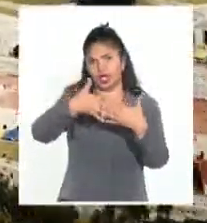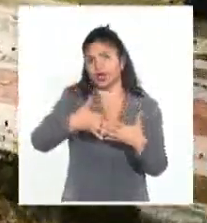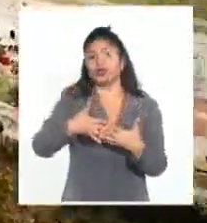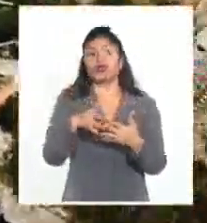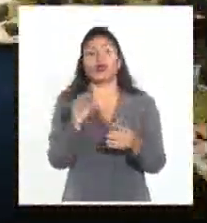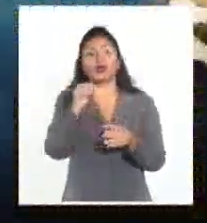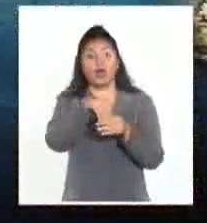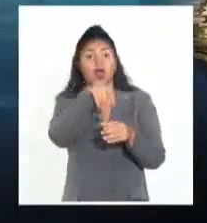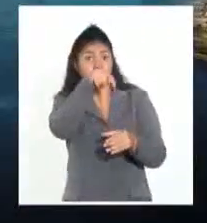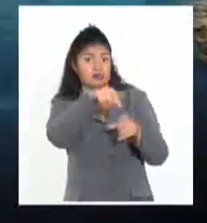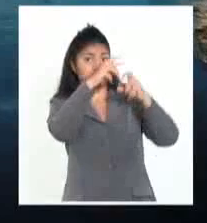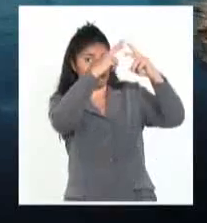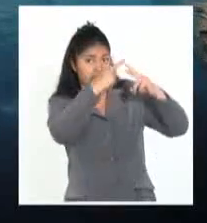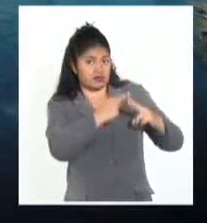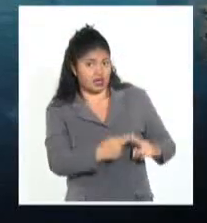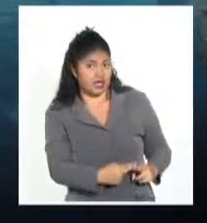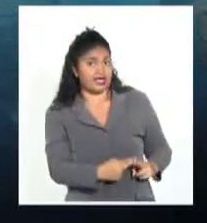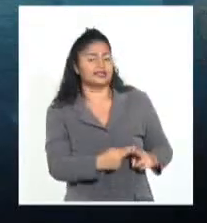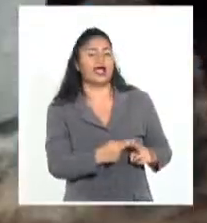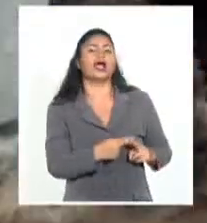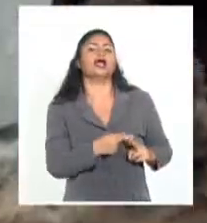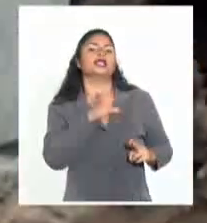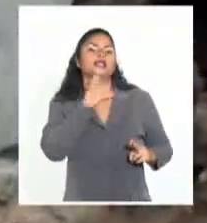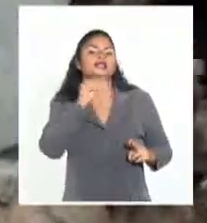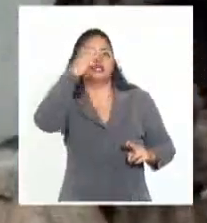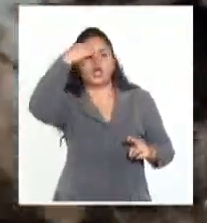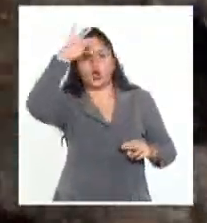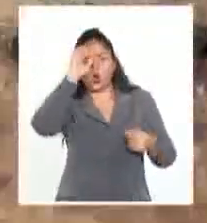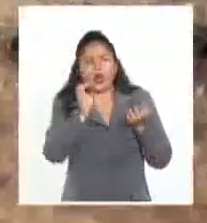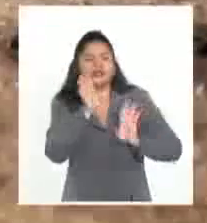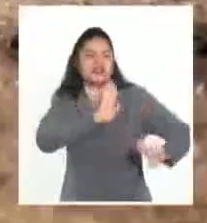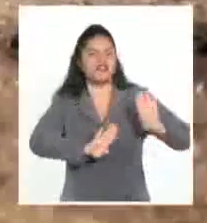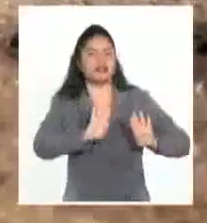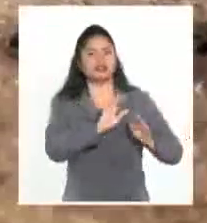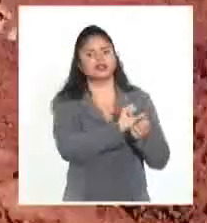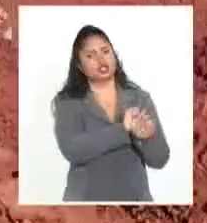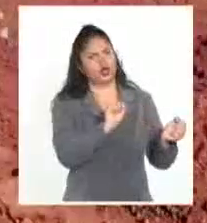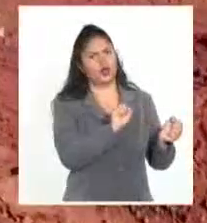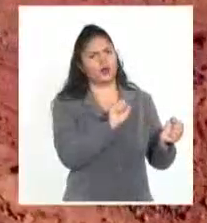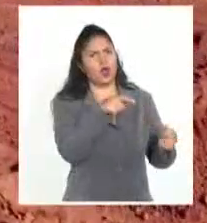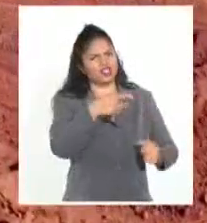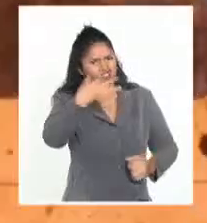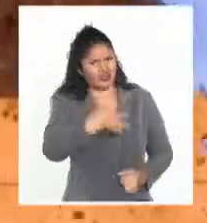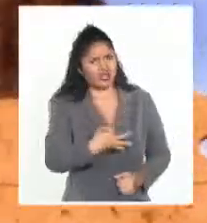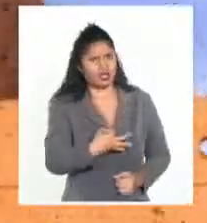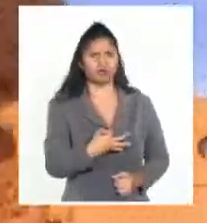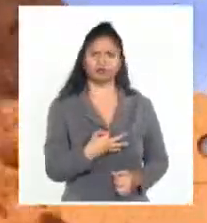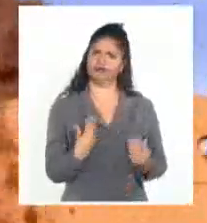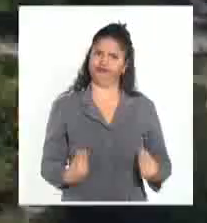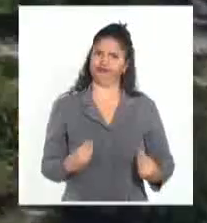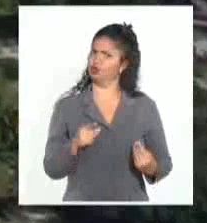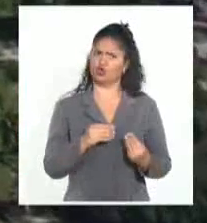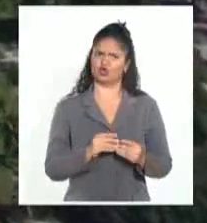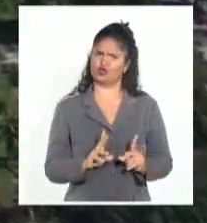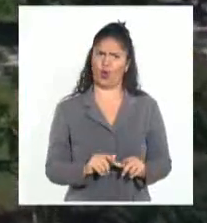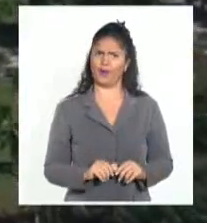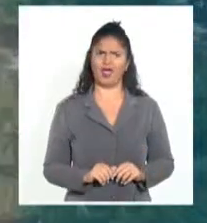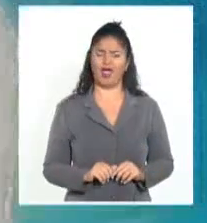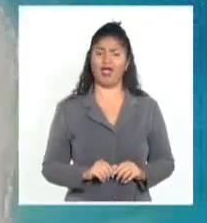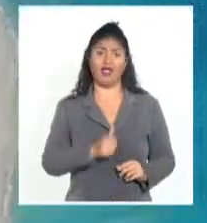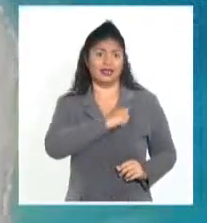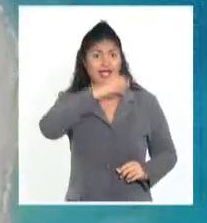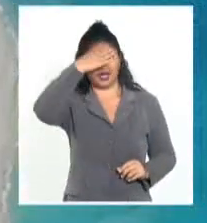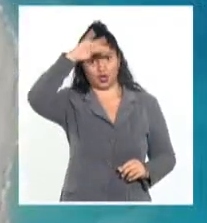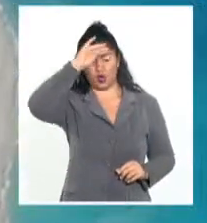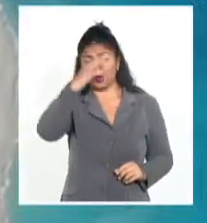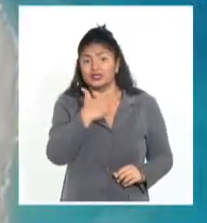lista la desacredite, aísle y le permite justificar descaradamente su política de cerco y asfixia para procurar un